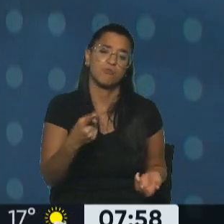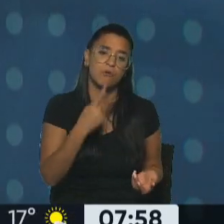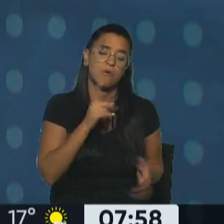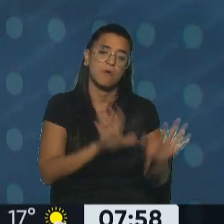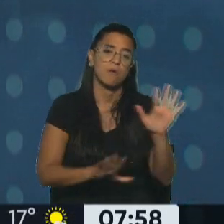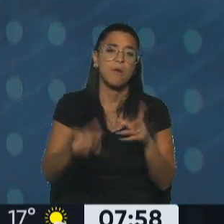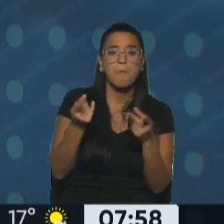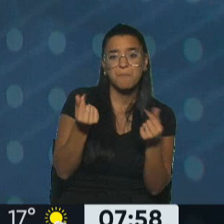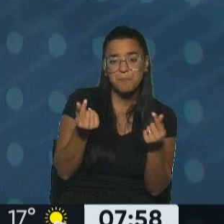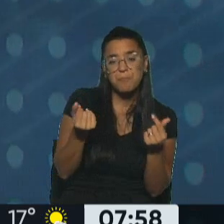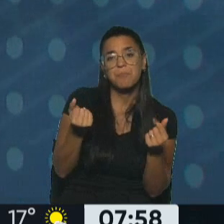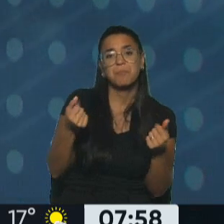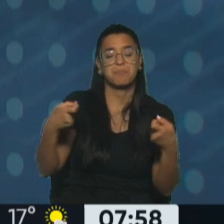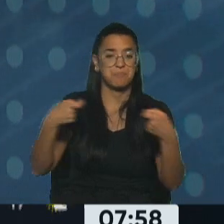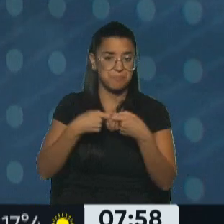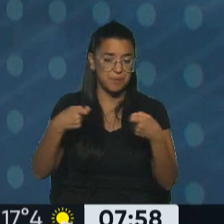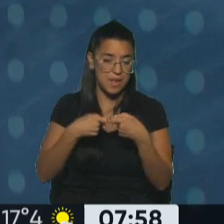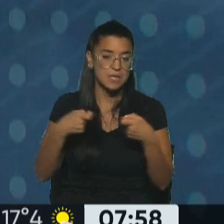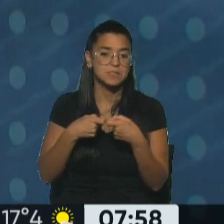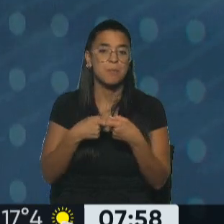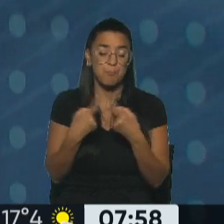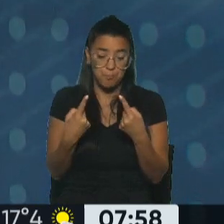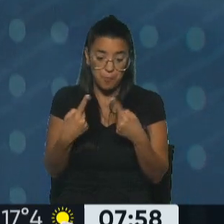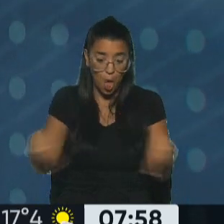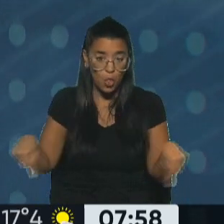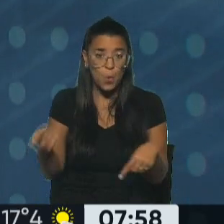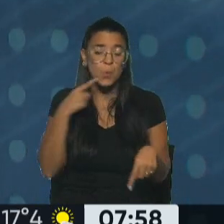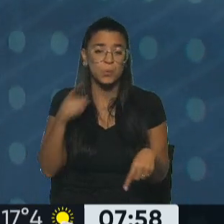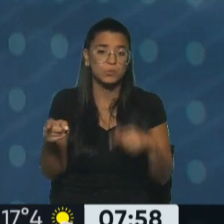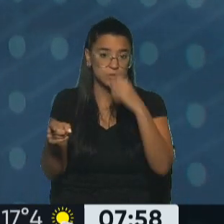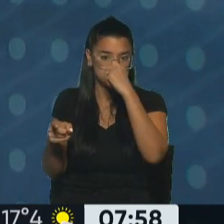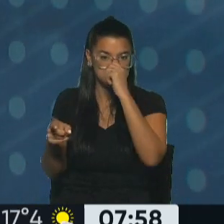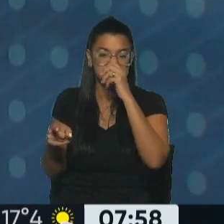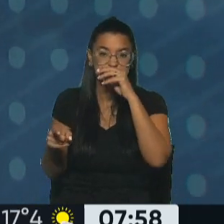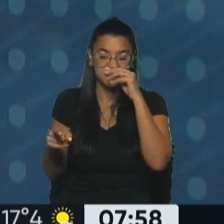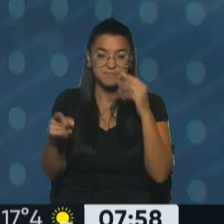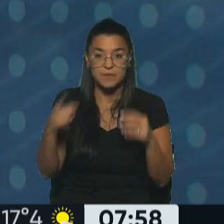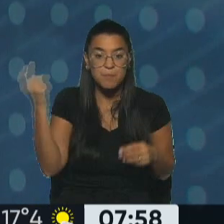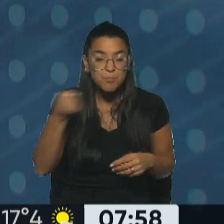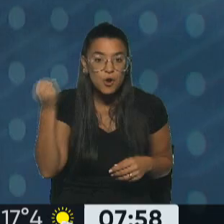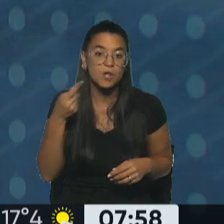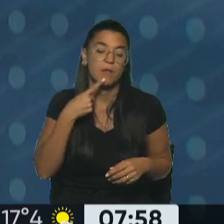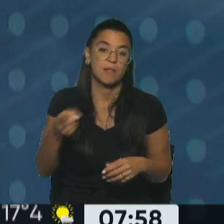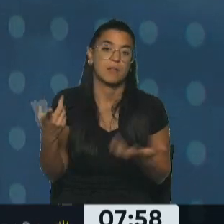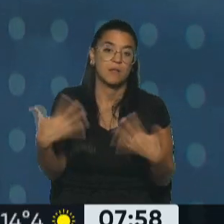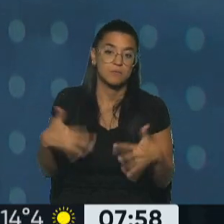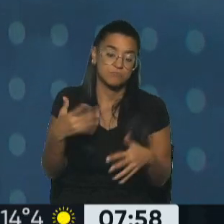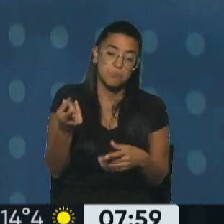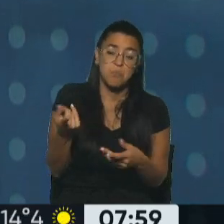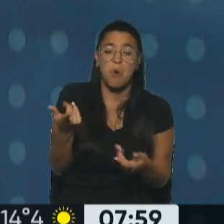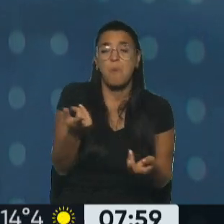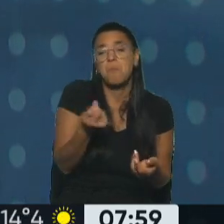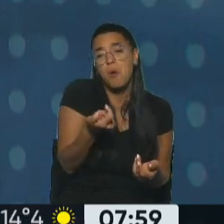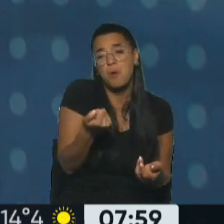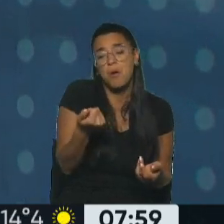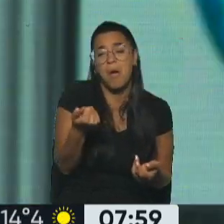formadora de precios, una empresa que tiene un producto que ocupa un lugar grande, importante en una góndola, es un vuelto.